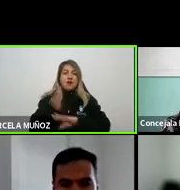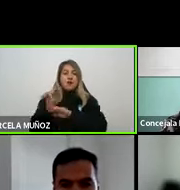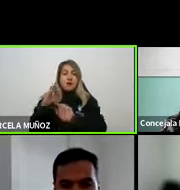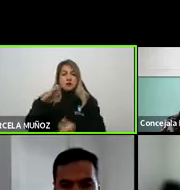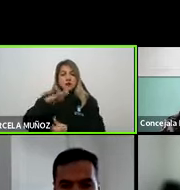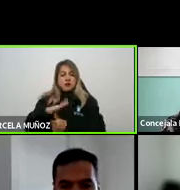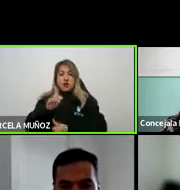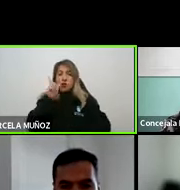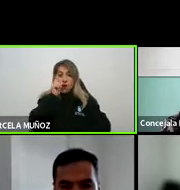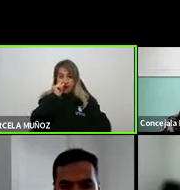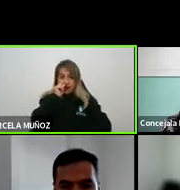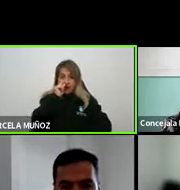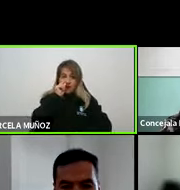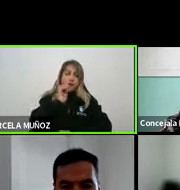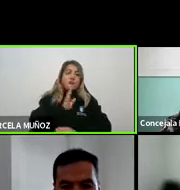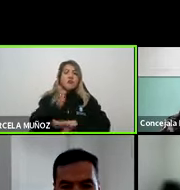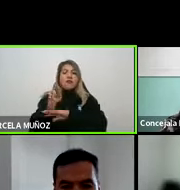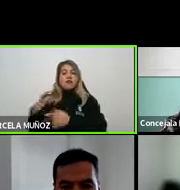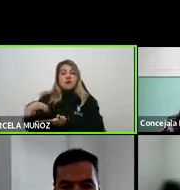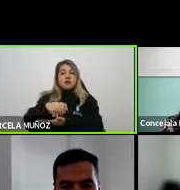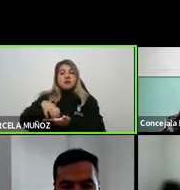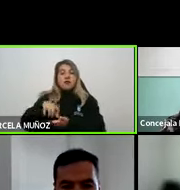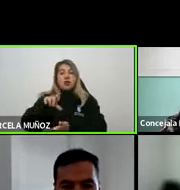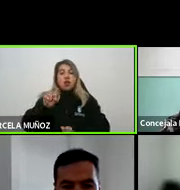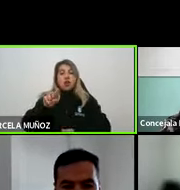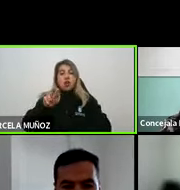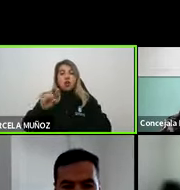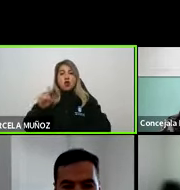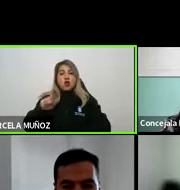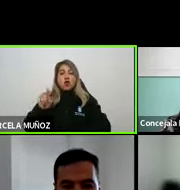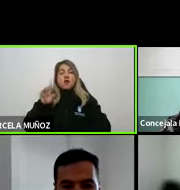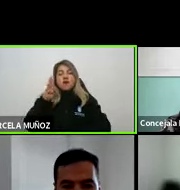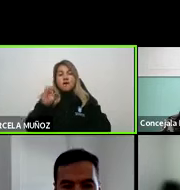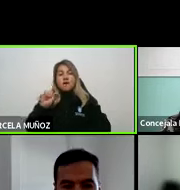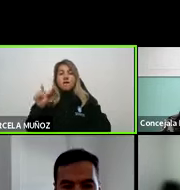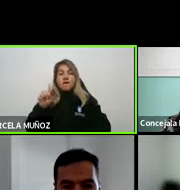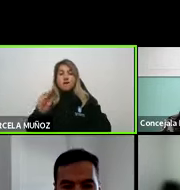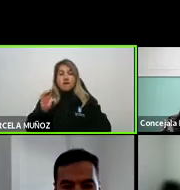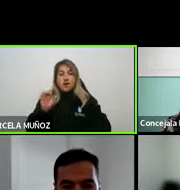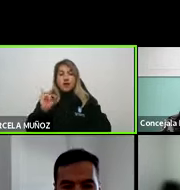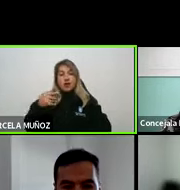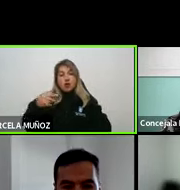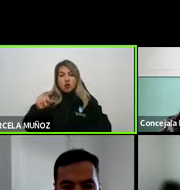Daniela Cueva en el sector de Lo Bascuñán con Lo Valle, en donde